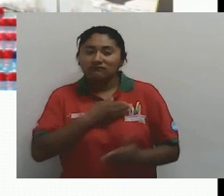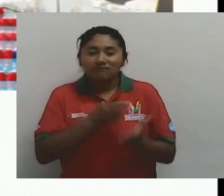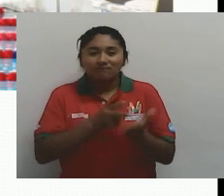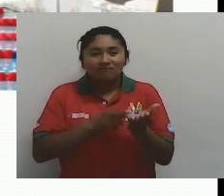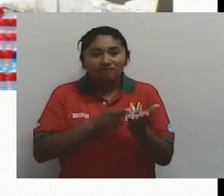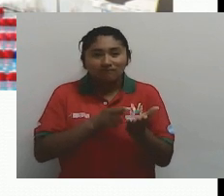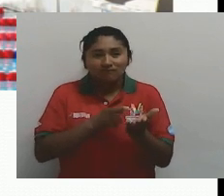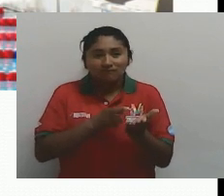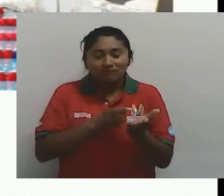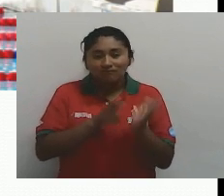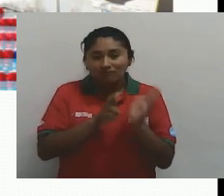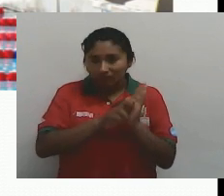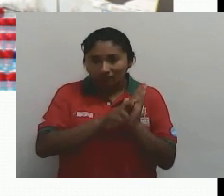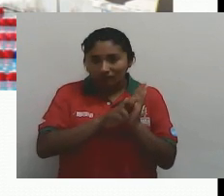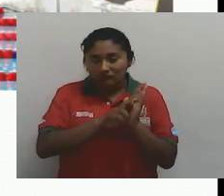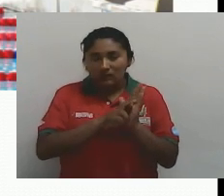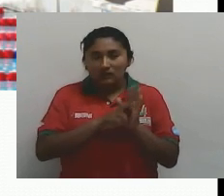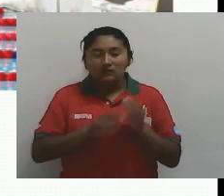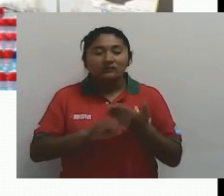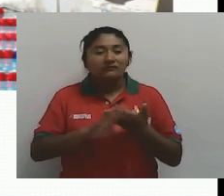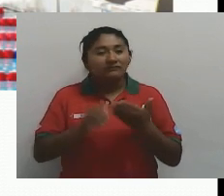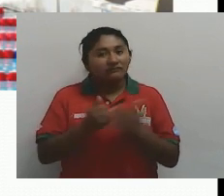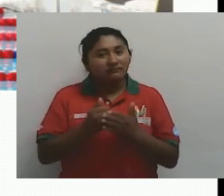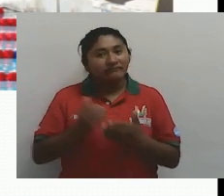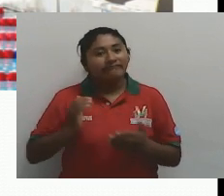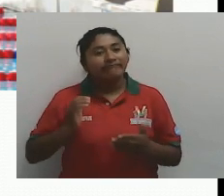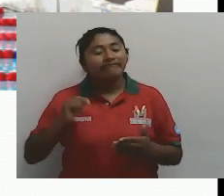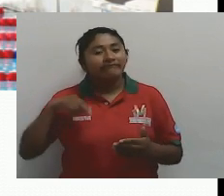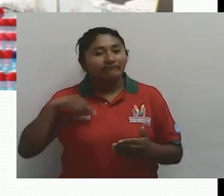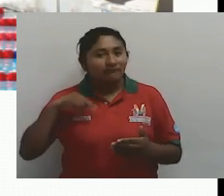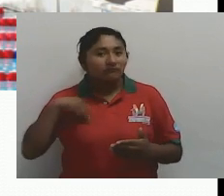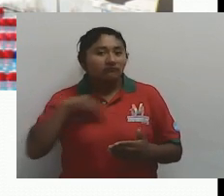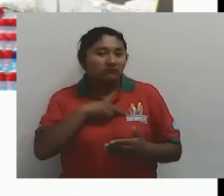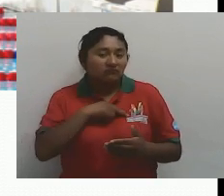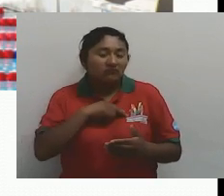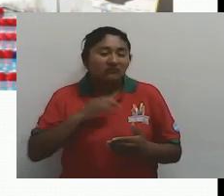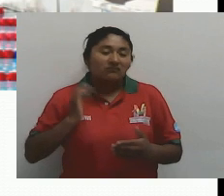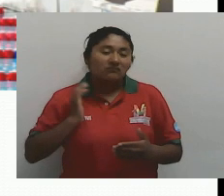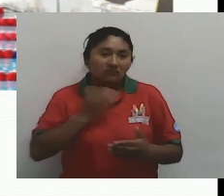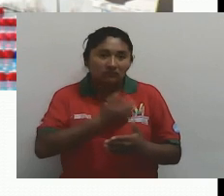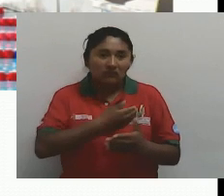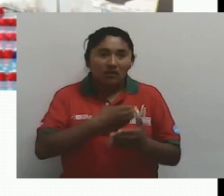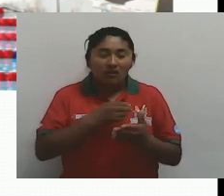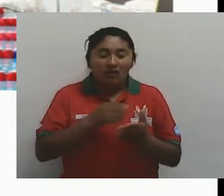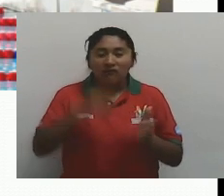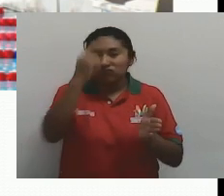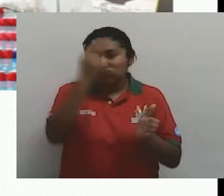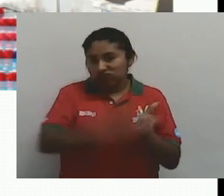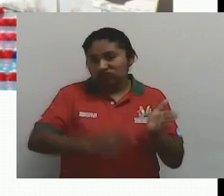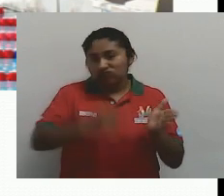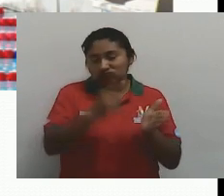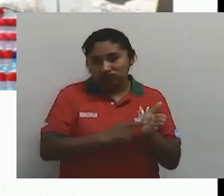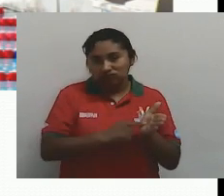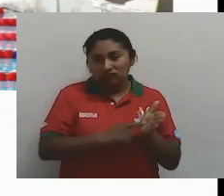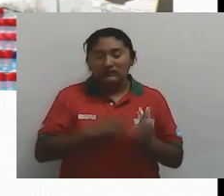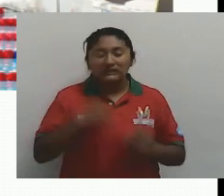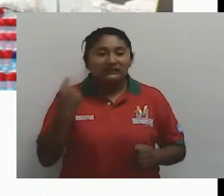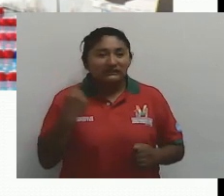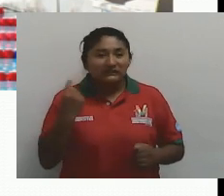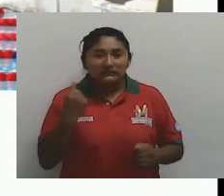Todas las descalificaciones siempre están sujetas al árbitro. Eso significa que la última palabra la tiene el